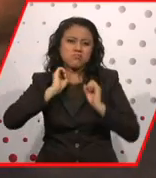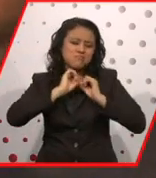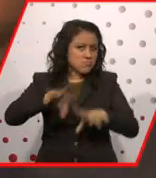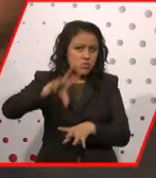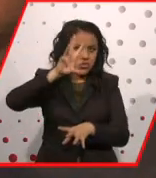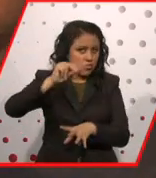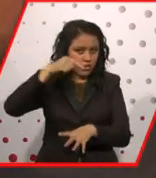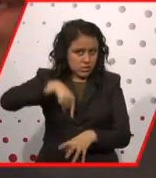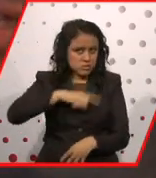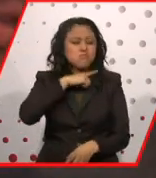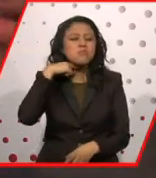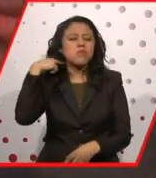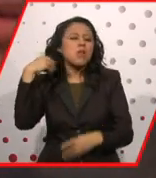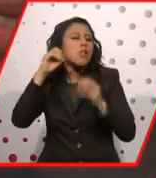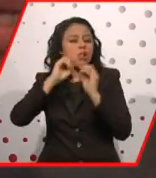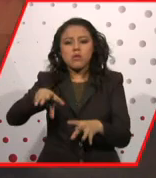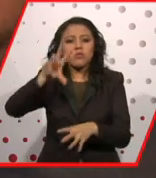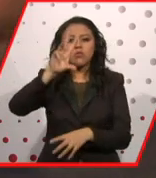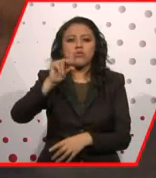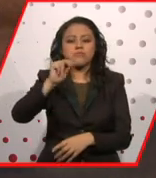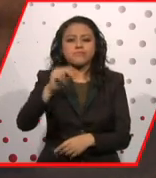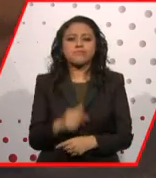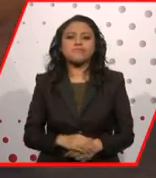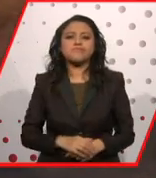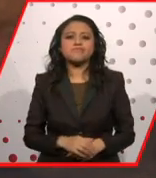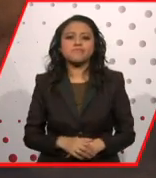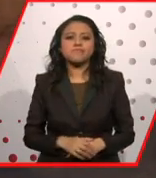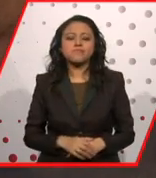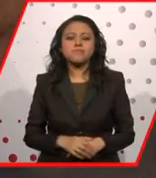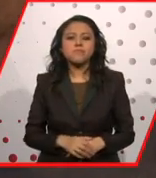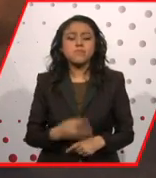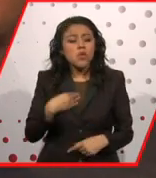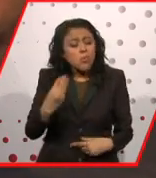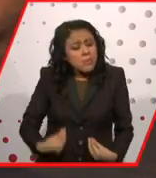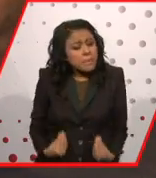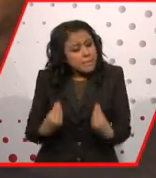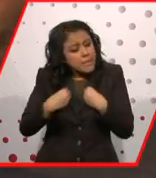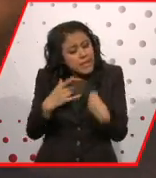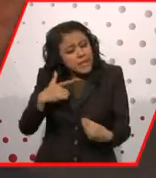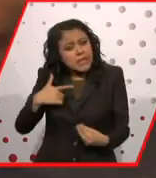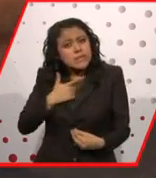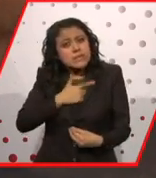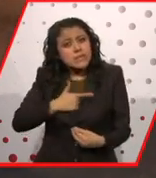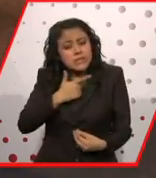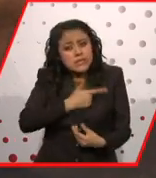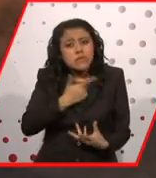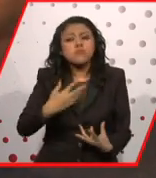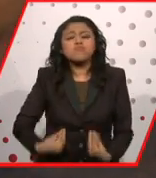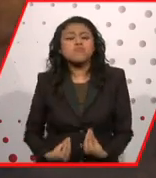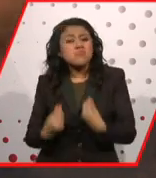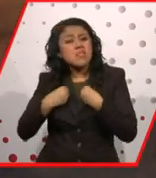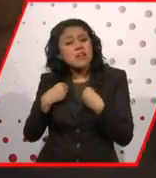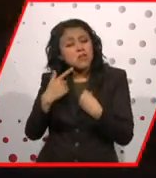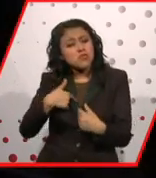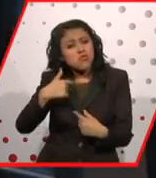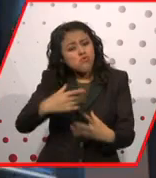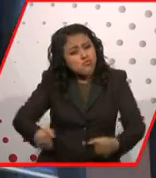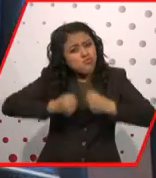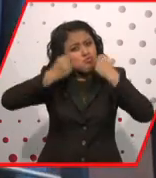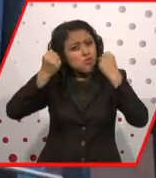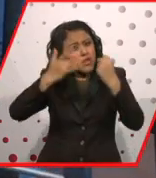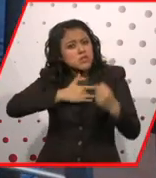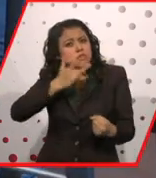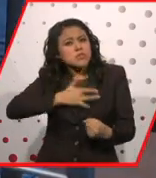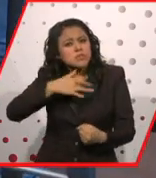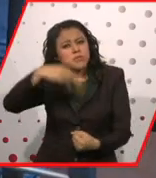doblegarme. Esto no me va a dejar que se acabe mi vida. Estoy muy fuerte mentalmente. Por ello,